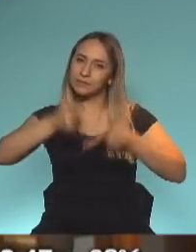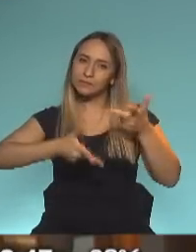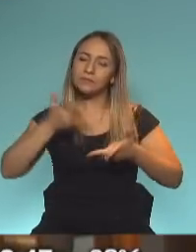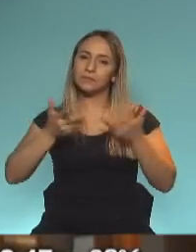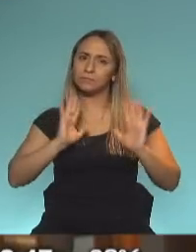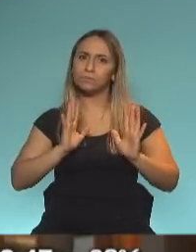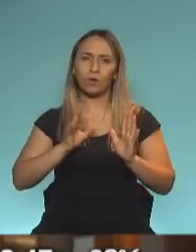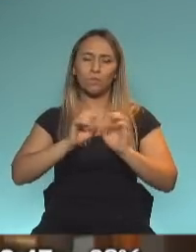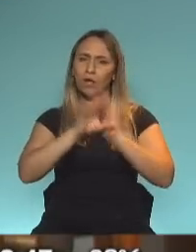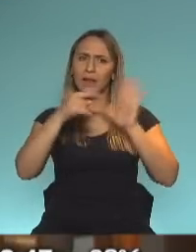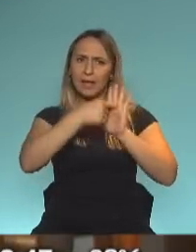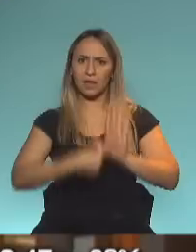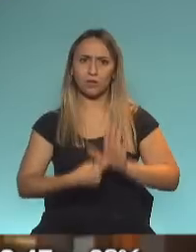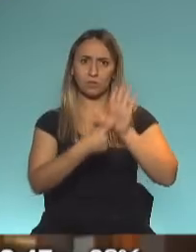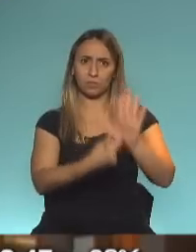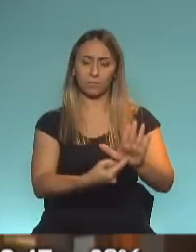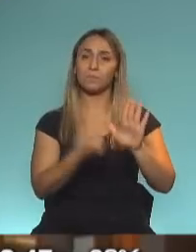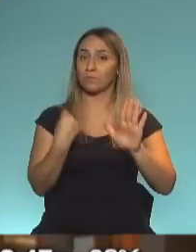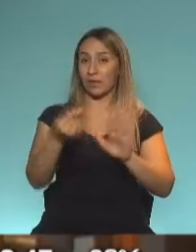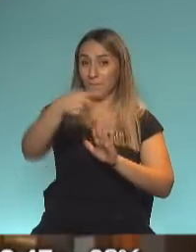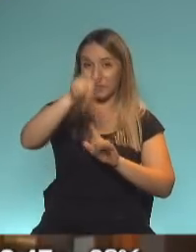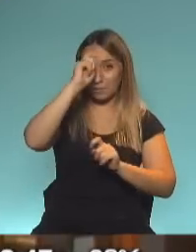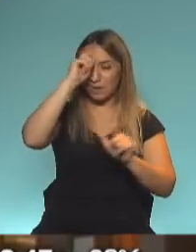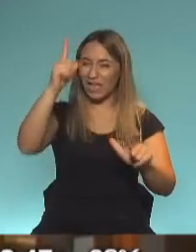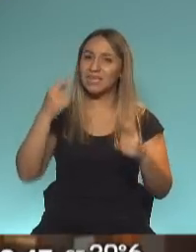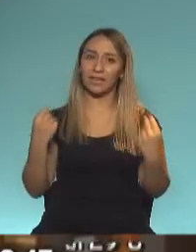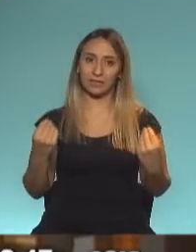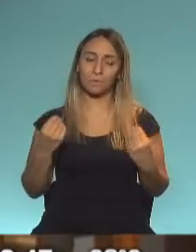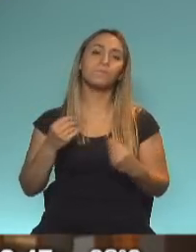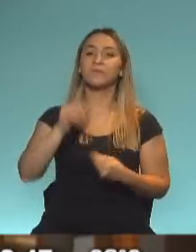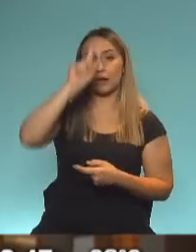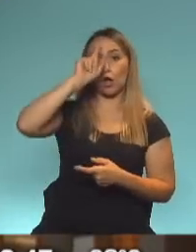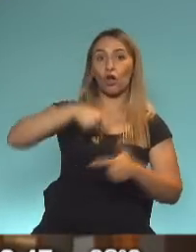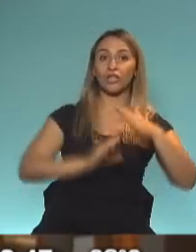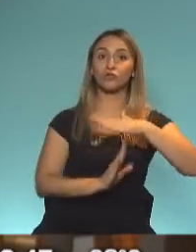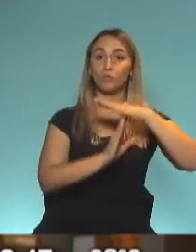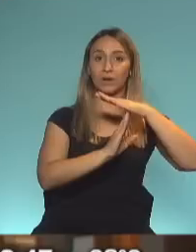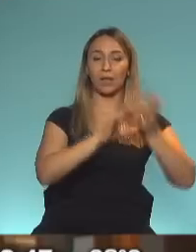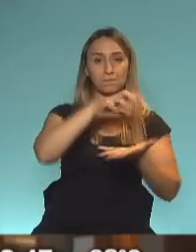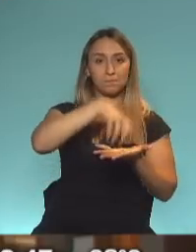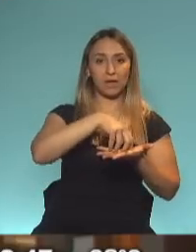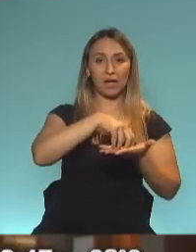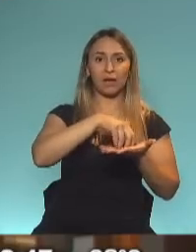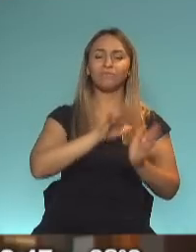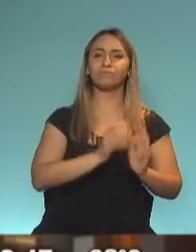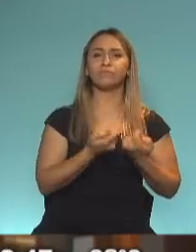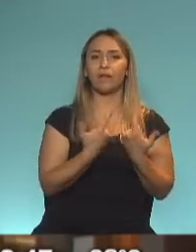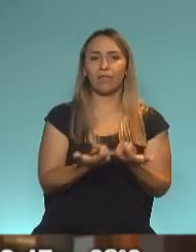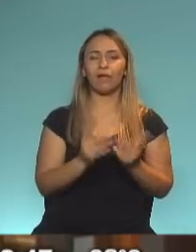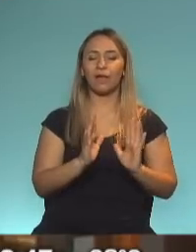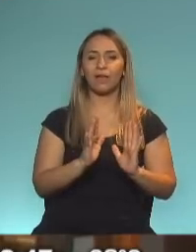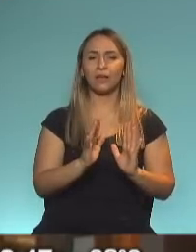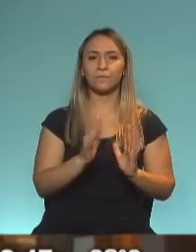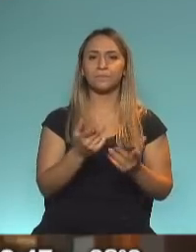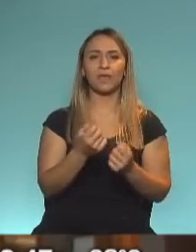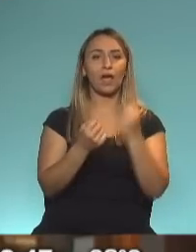muy específicos, ¿no? Porque imagínese que la Corte Suprema le dio el per saltum